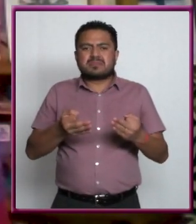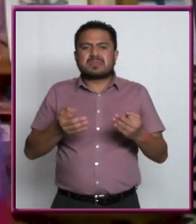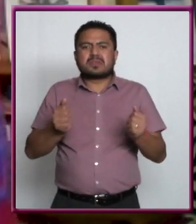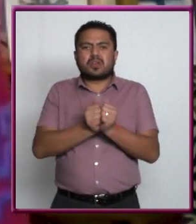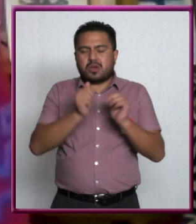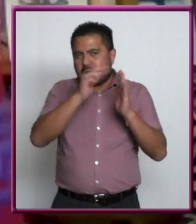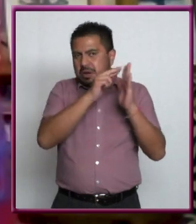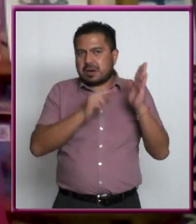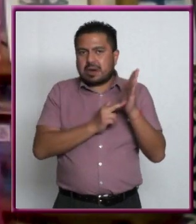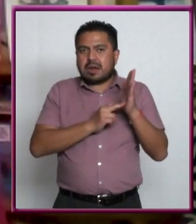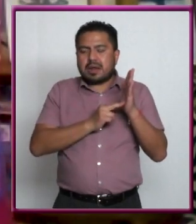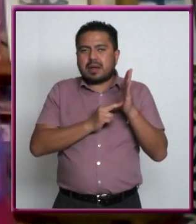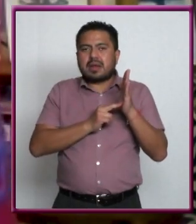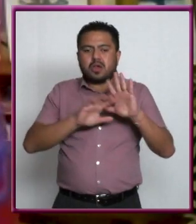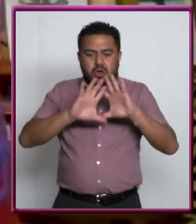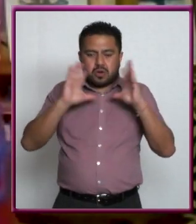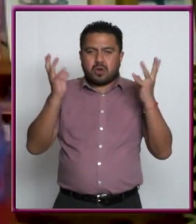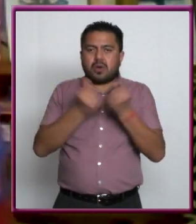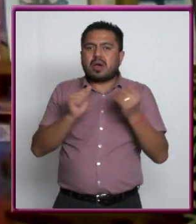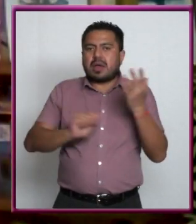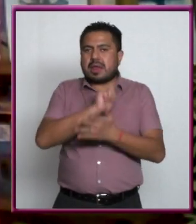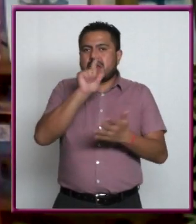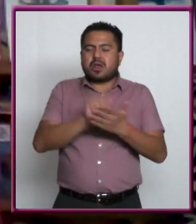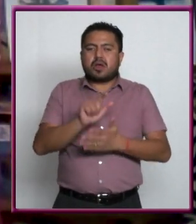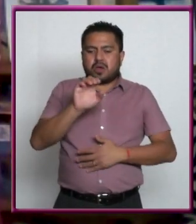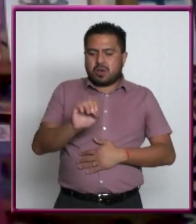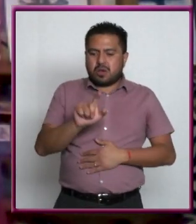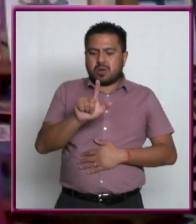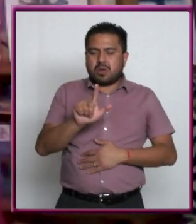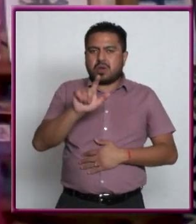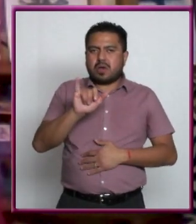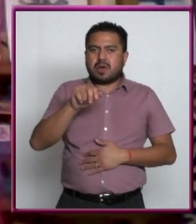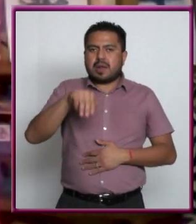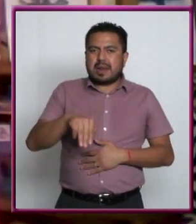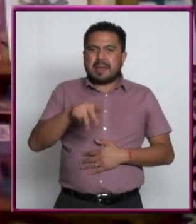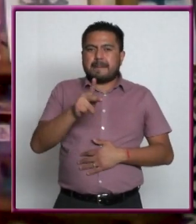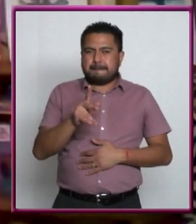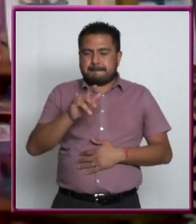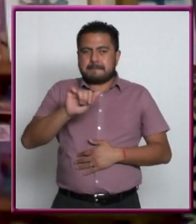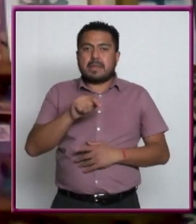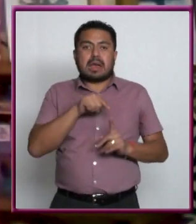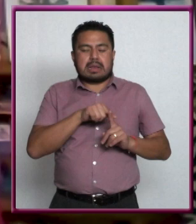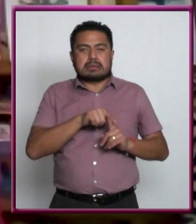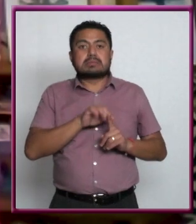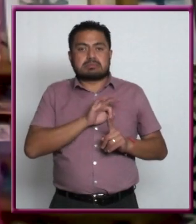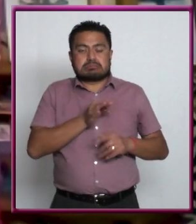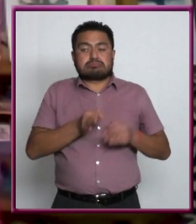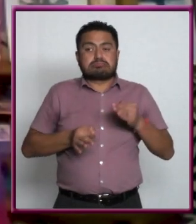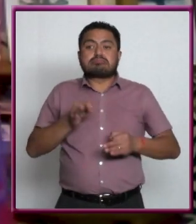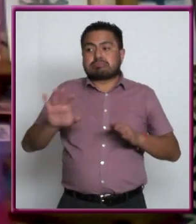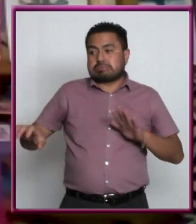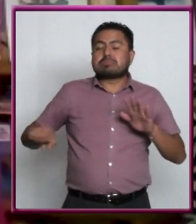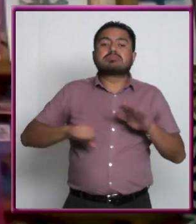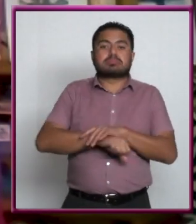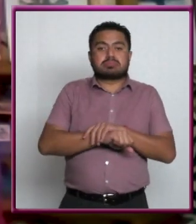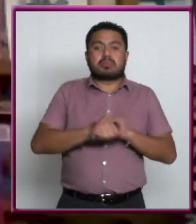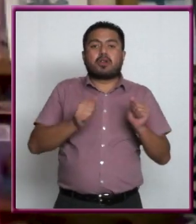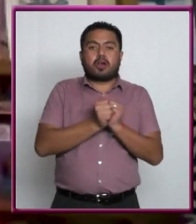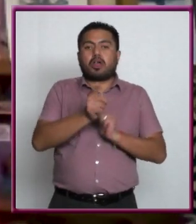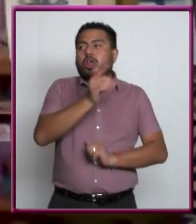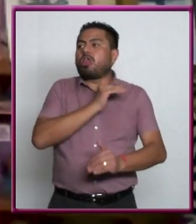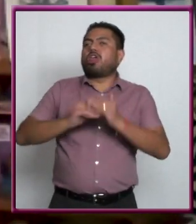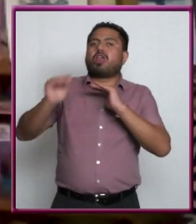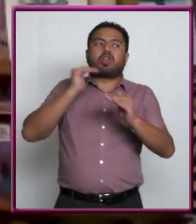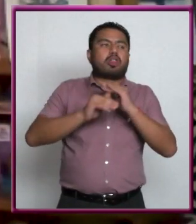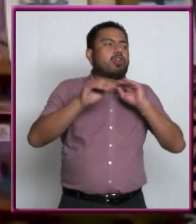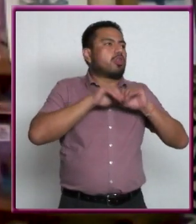de reglamentos que engloban la ley Olimpia y eso criminaliza el compartir